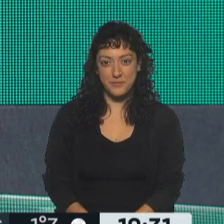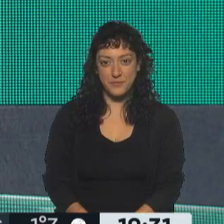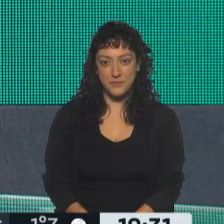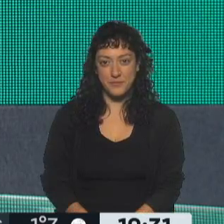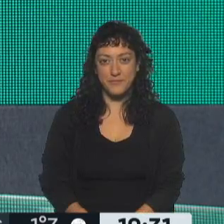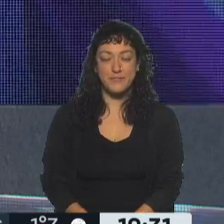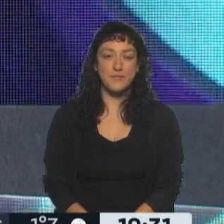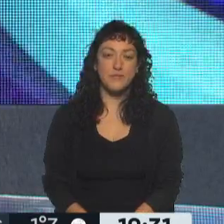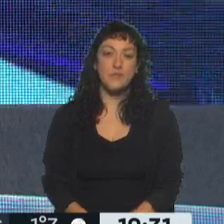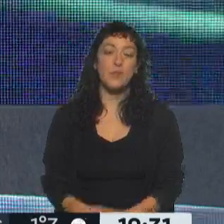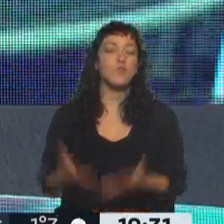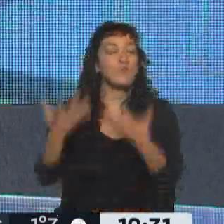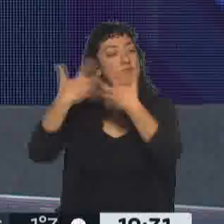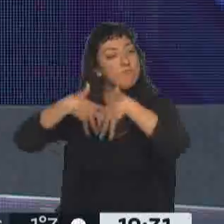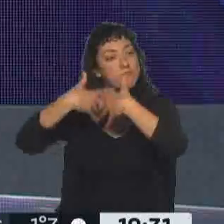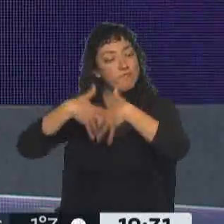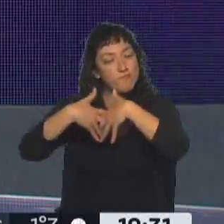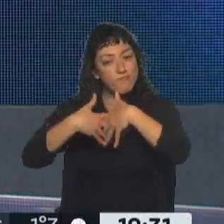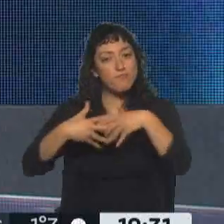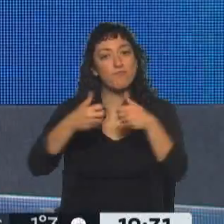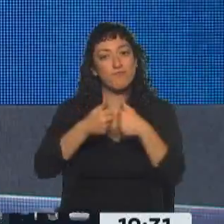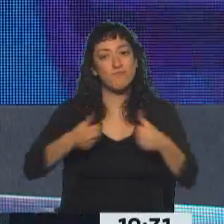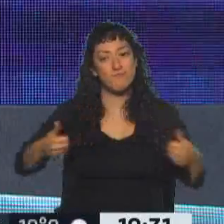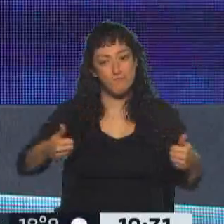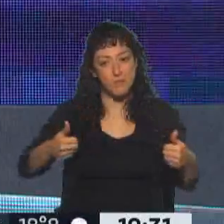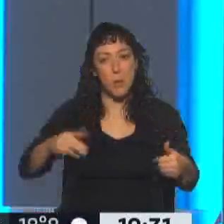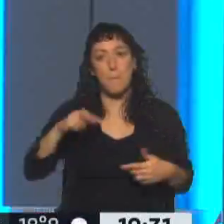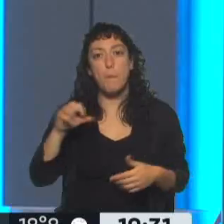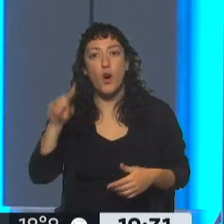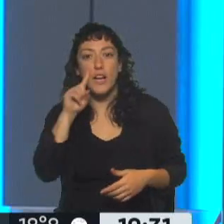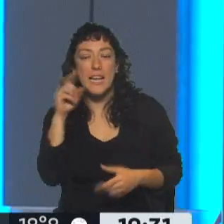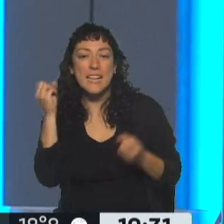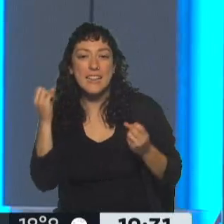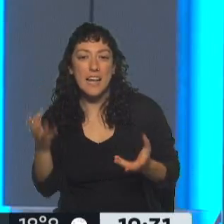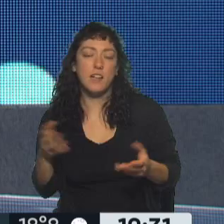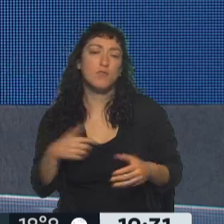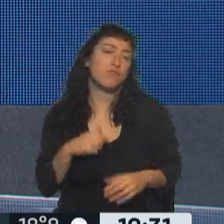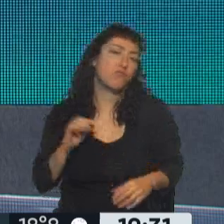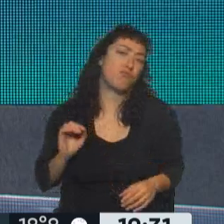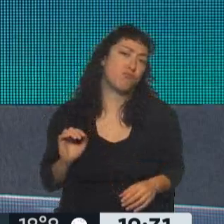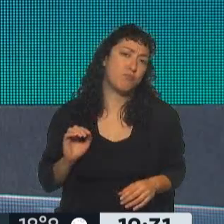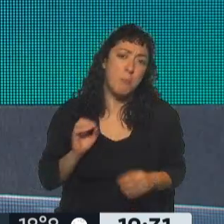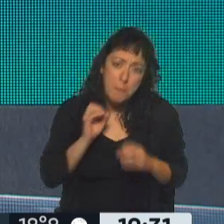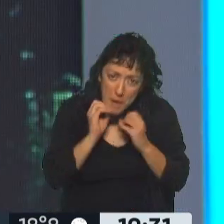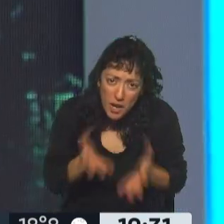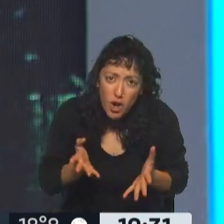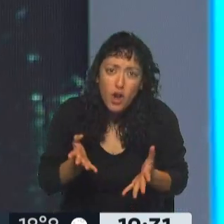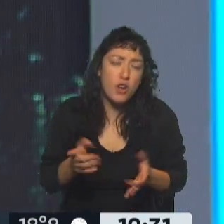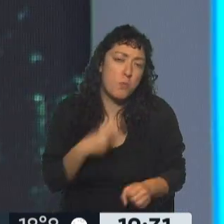Aquí estamos para pensar en voz alta con vos. Hola Poli, ¿cómo va la vida? Mejor imposible. Me imaginaba. Osvaldo.